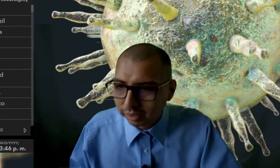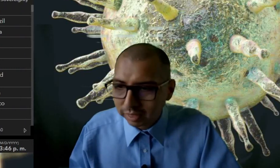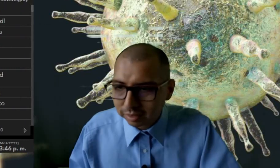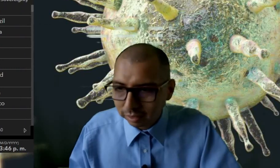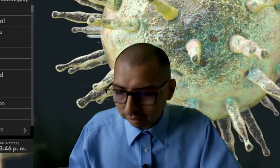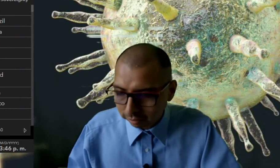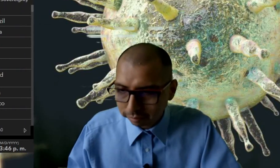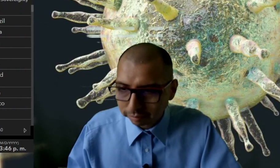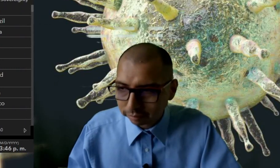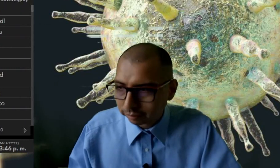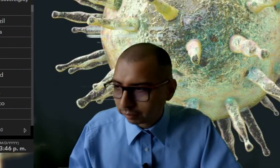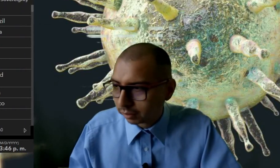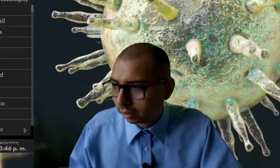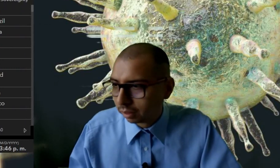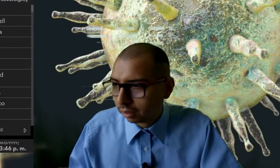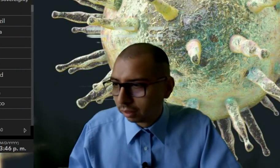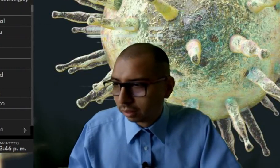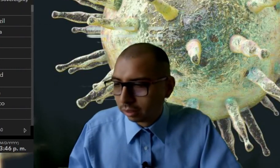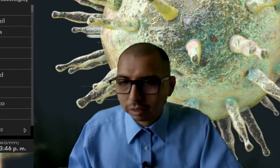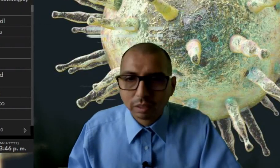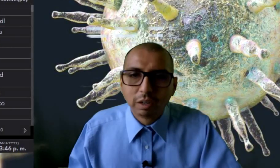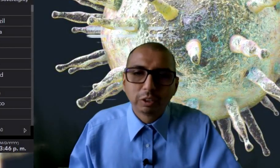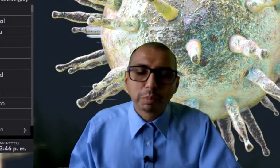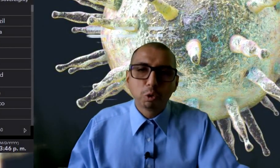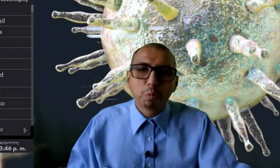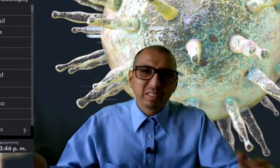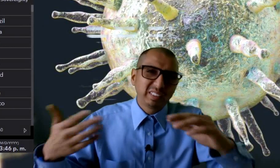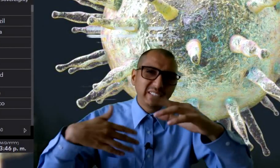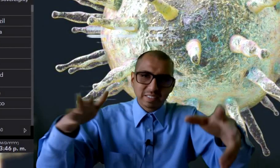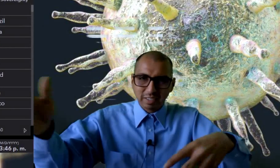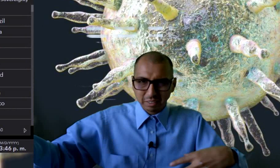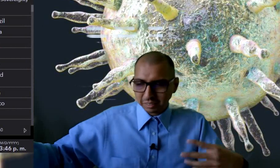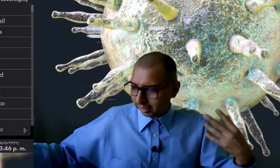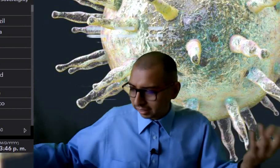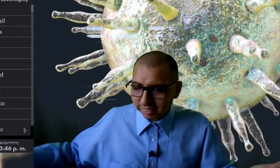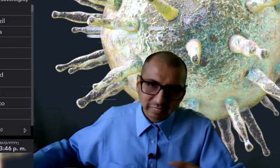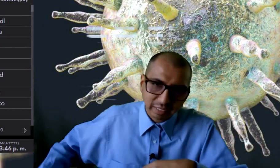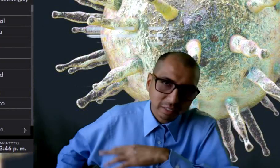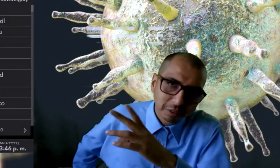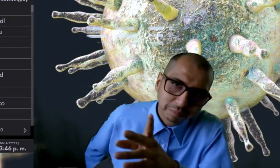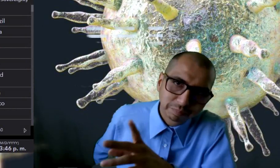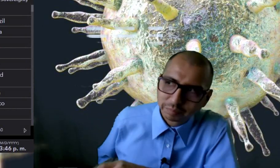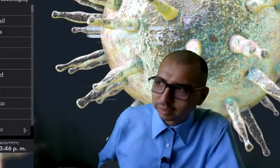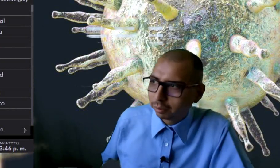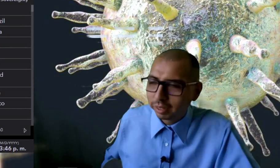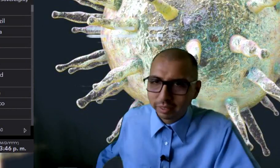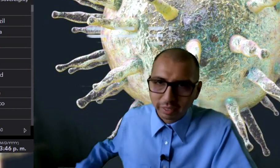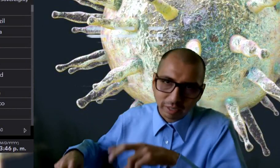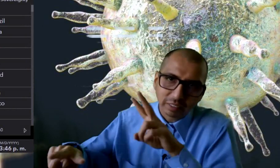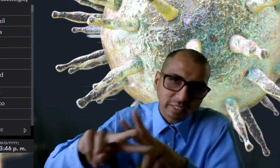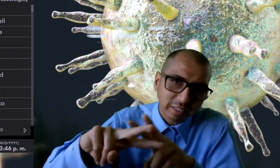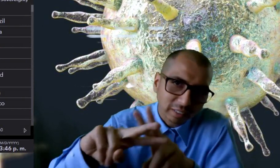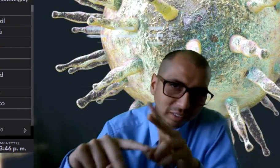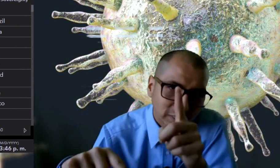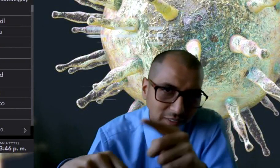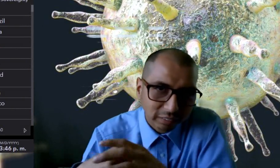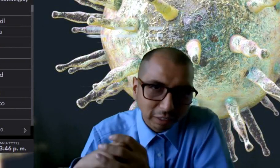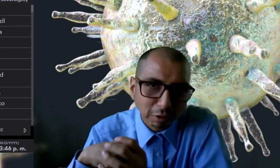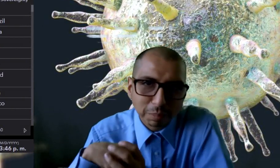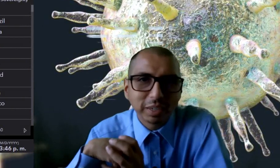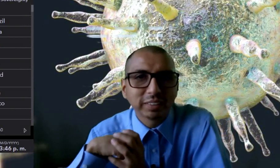pues sigan saliendo y presentamos esta lista que no se preocupen sigan saliendo sal y sigan saliendo recuerden que el hashtag